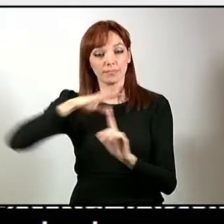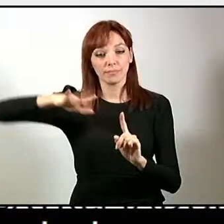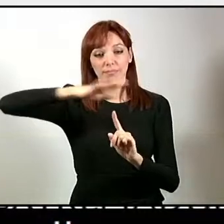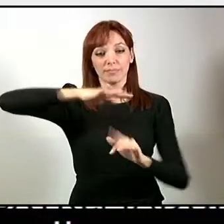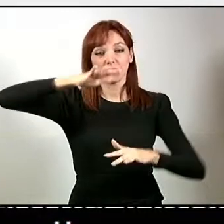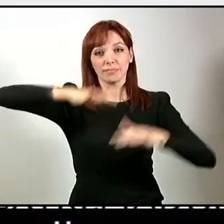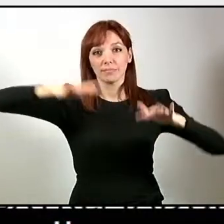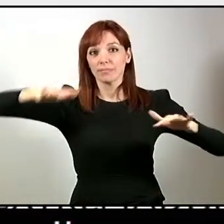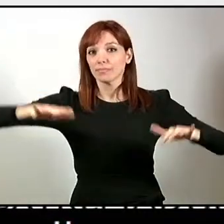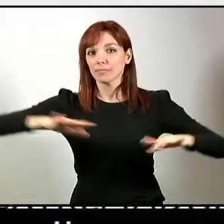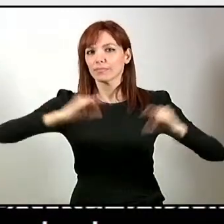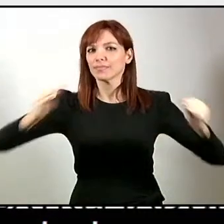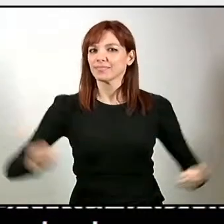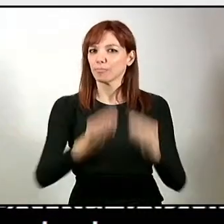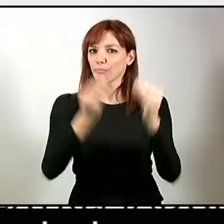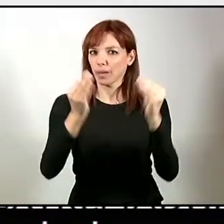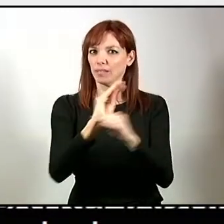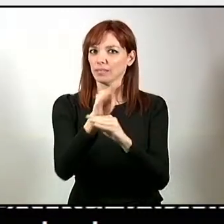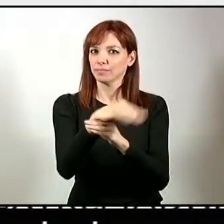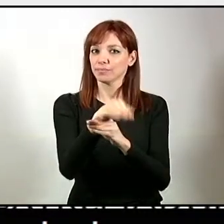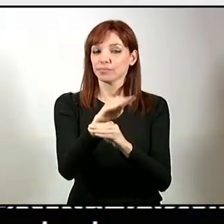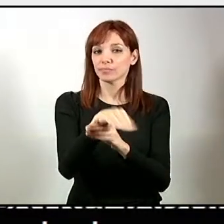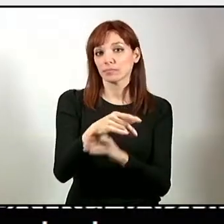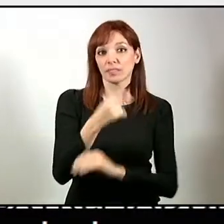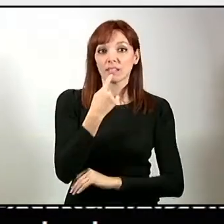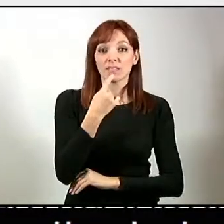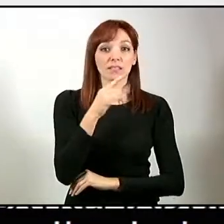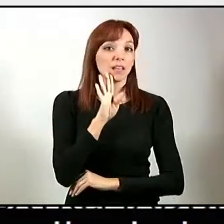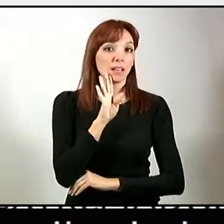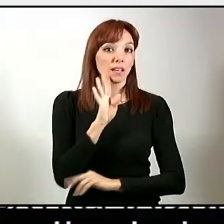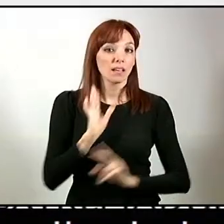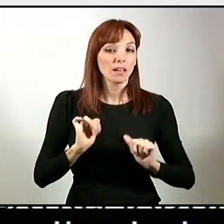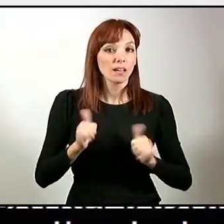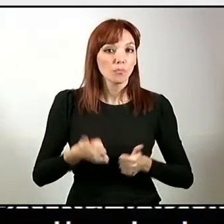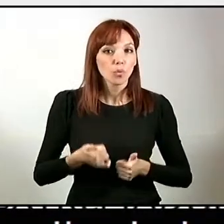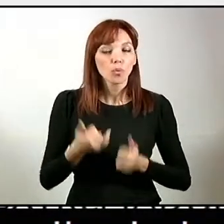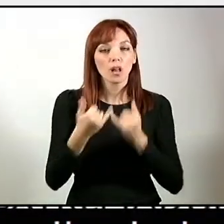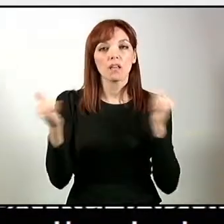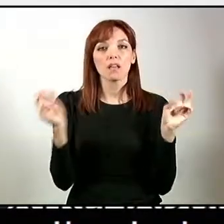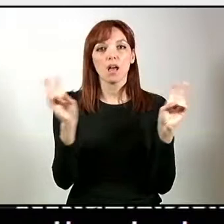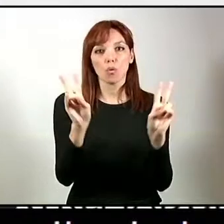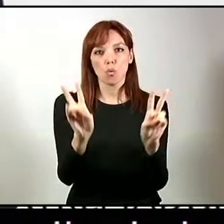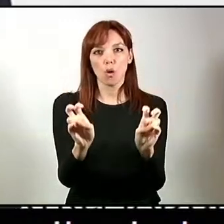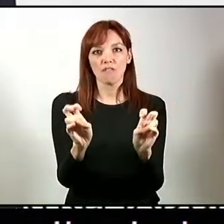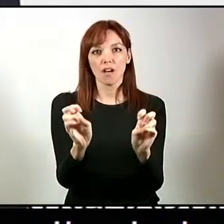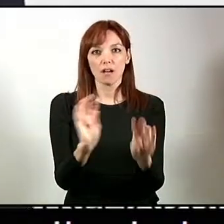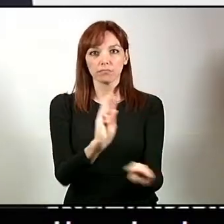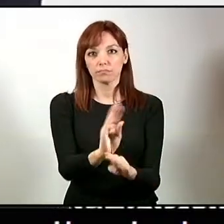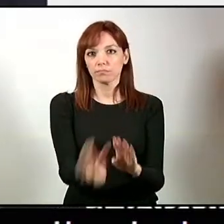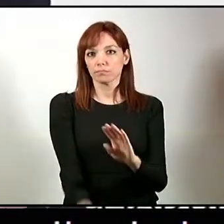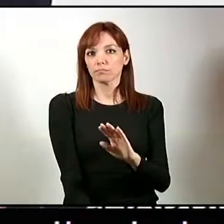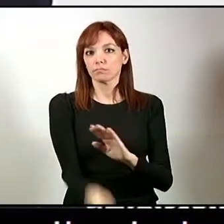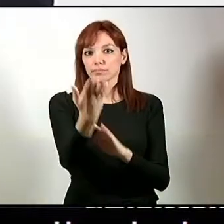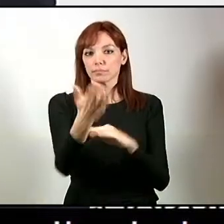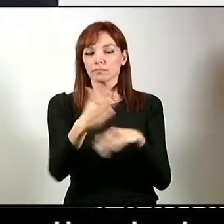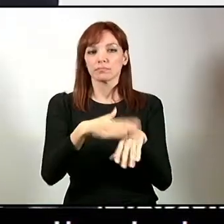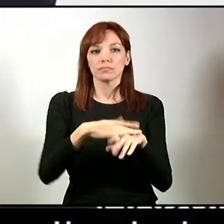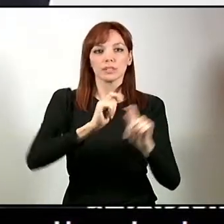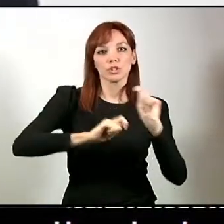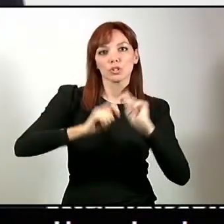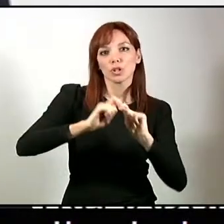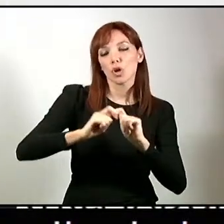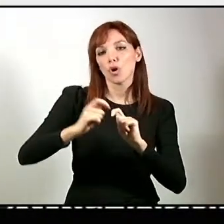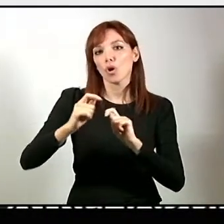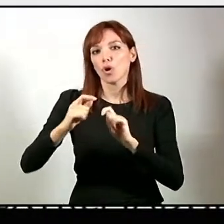la biosfera. Se trata, como decía al principio, de una línea nueva de ayudas a entidades locales, a órganos